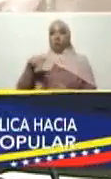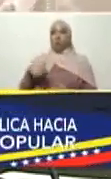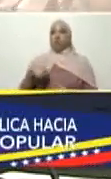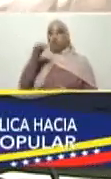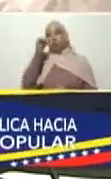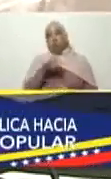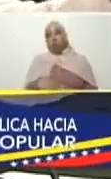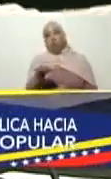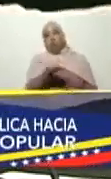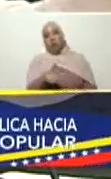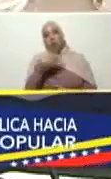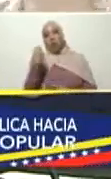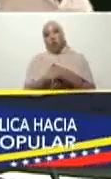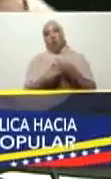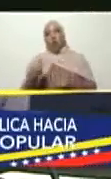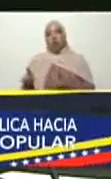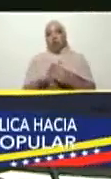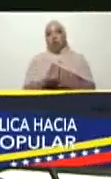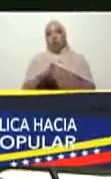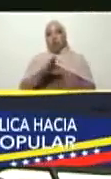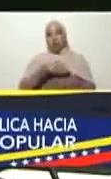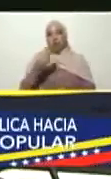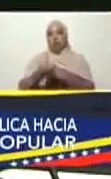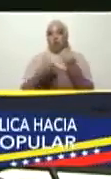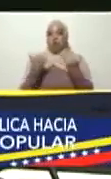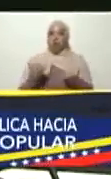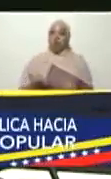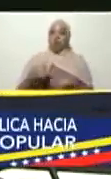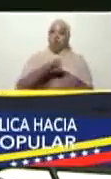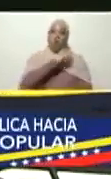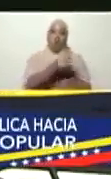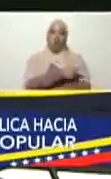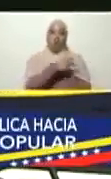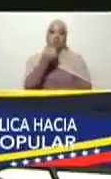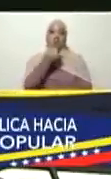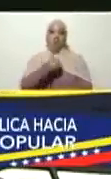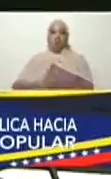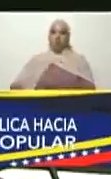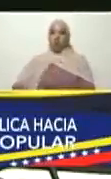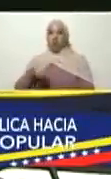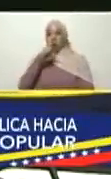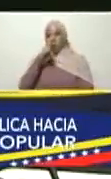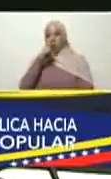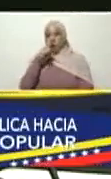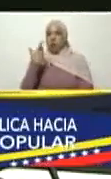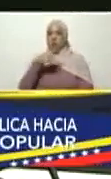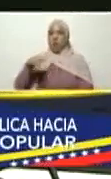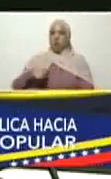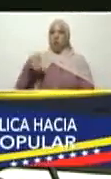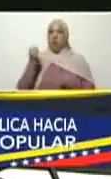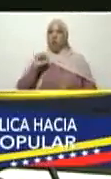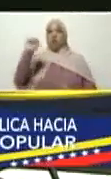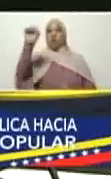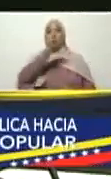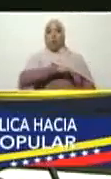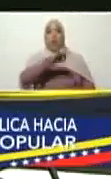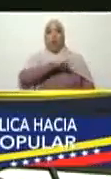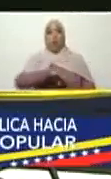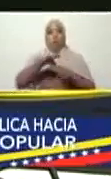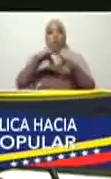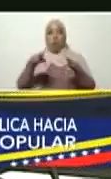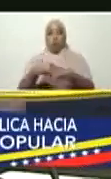lugar, porque solo ellos y ellas podrán darnos las fórmulas, presidente, para avanzar definitivamente en el socialismo en lo territorial, que